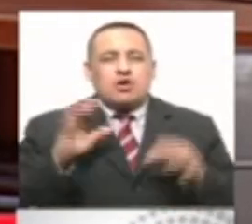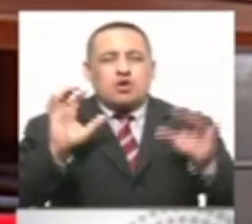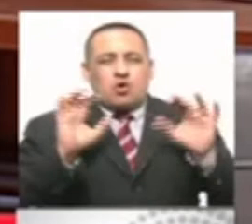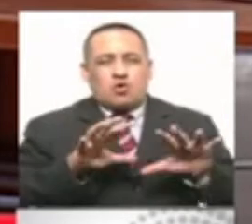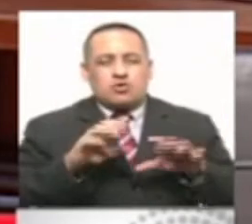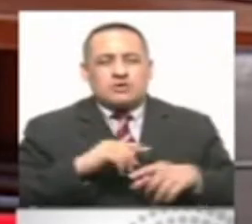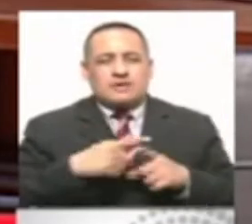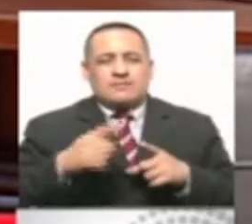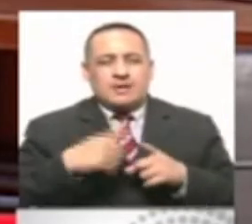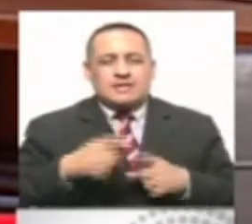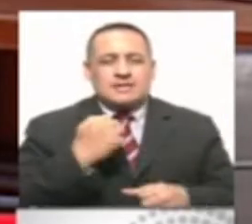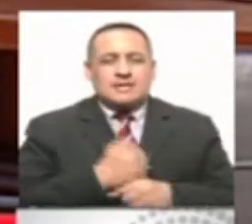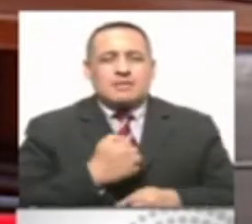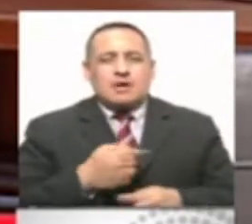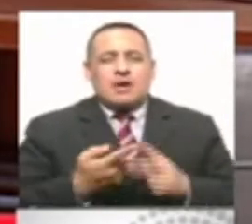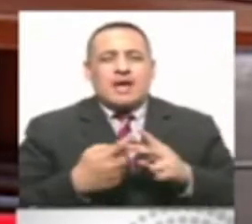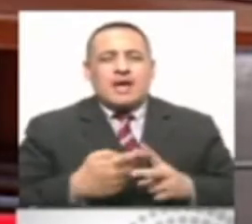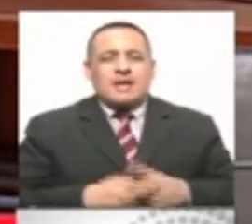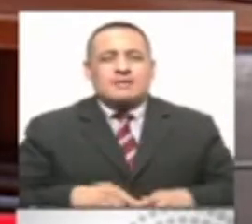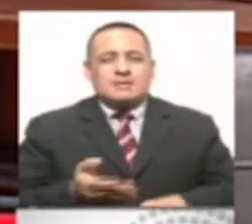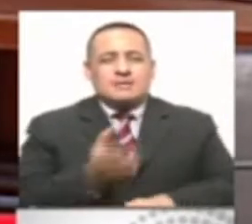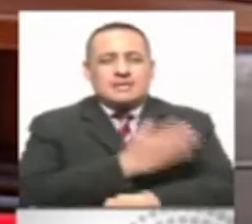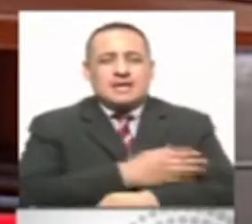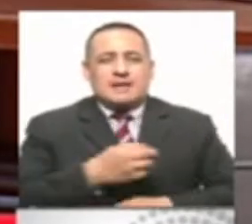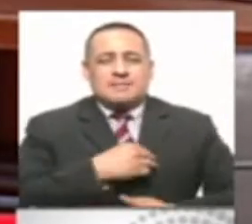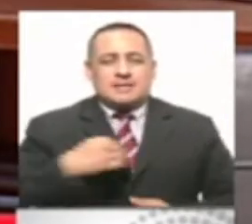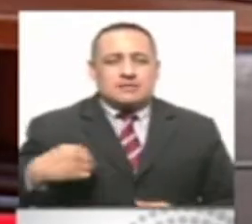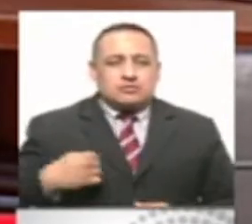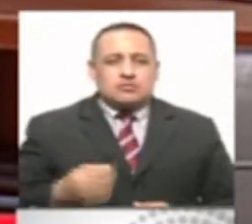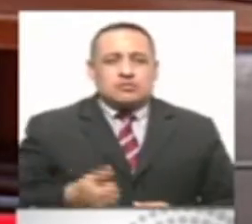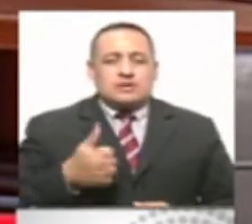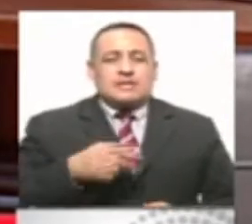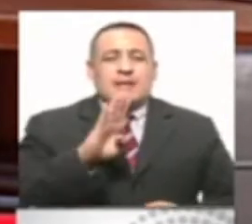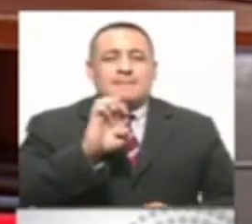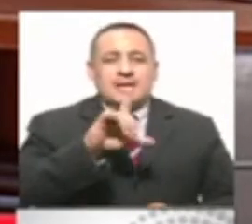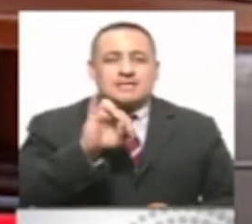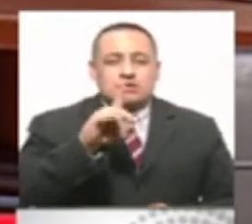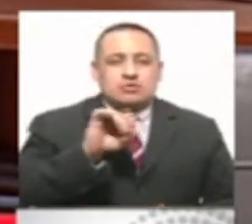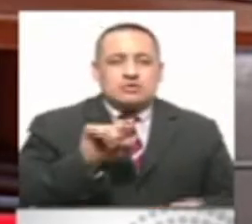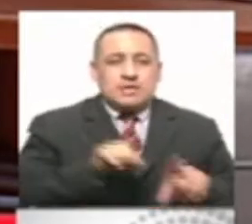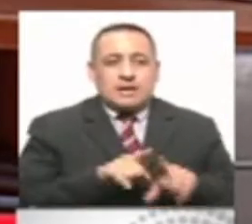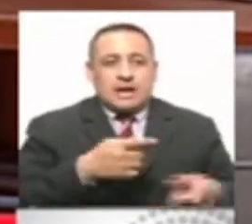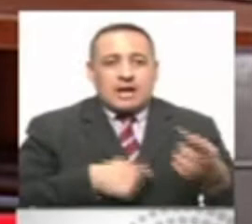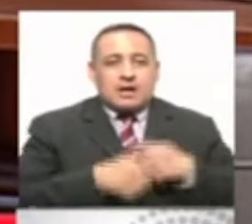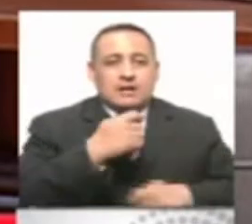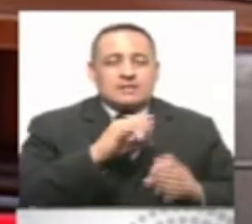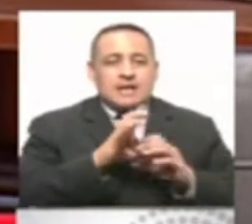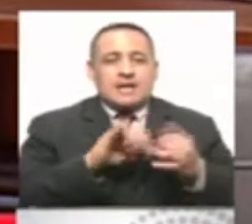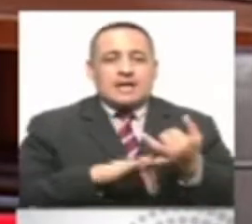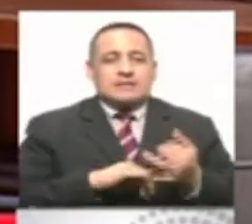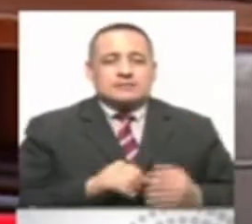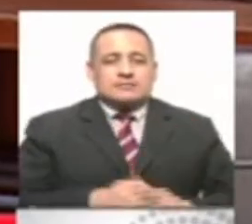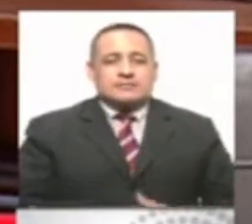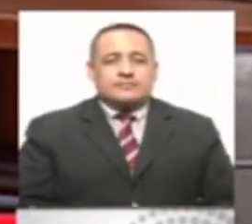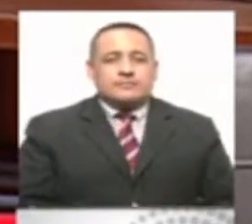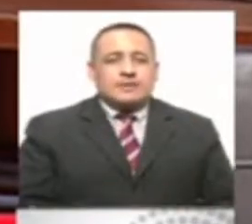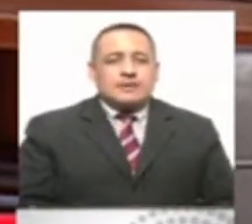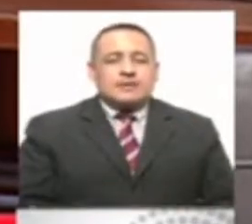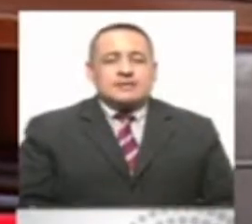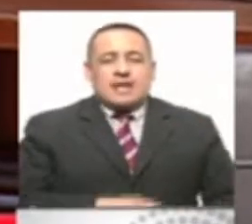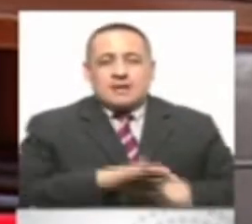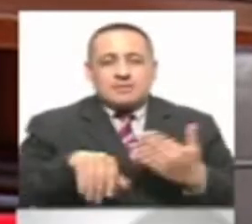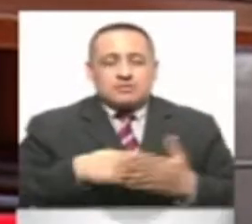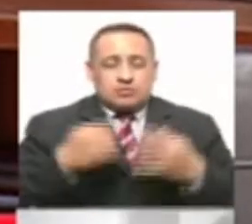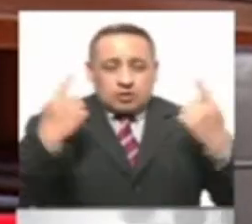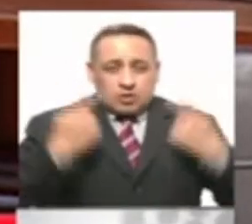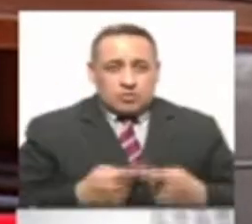las acciones emprendidas por el premier Bellido de renegociar y nacionalizar el gas. En síntesis,